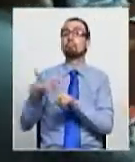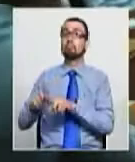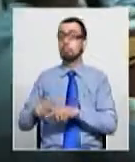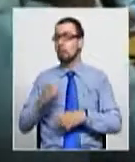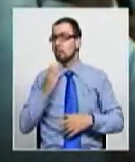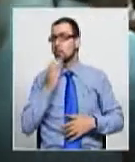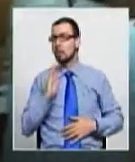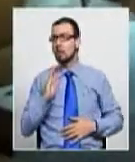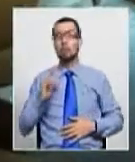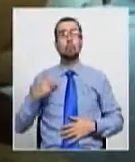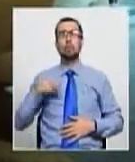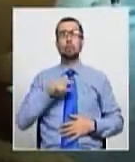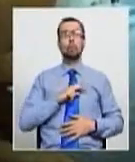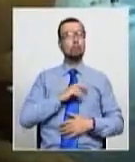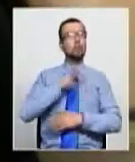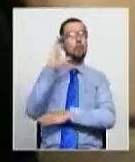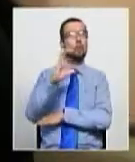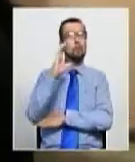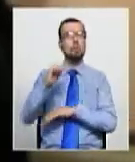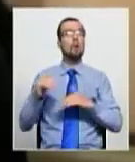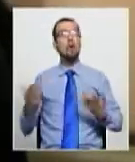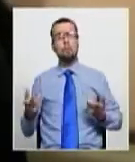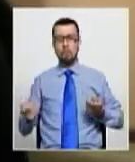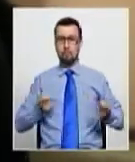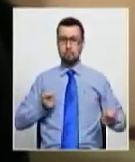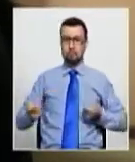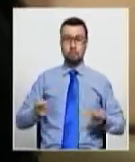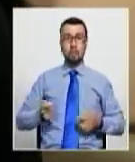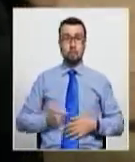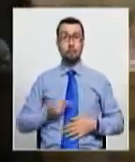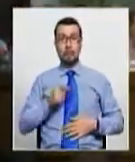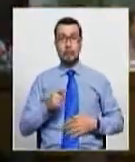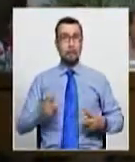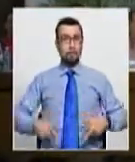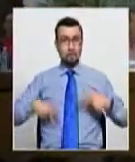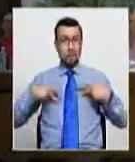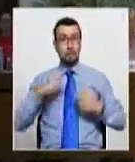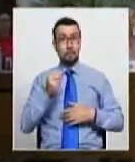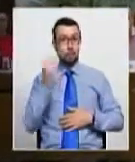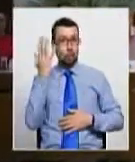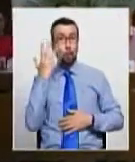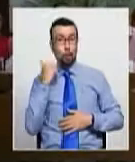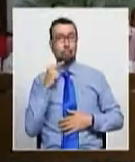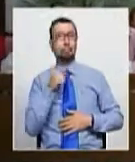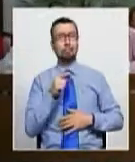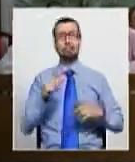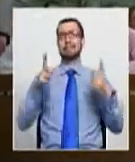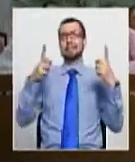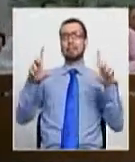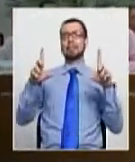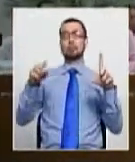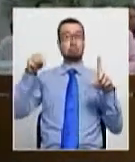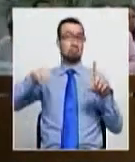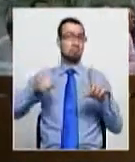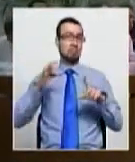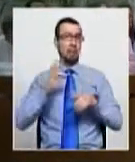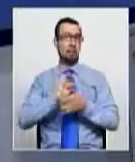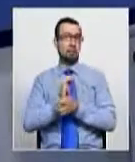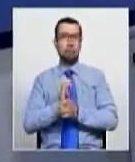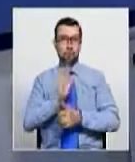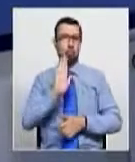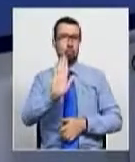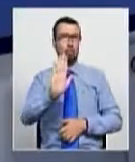nos comportamos los colombianos tiene que ver como decíamos con la vida diaria y tiene que ver con la televisión con tele café con usted